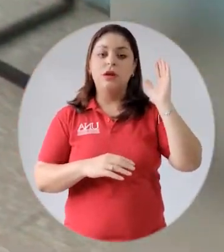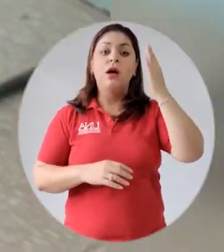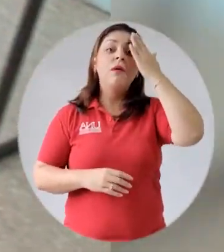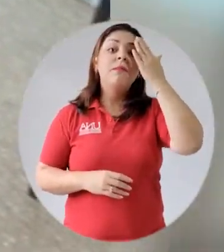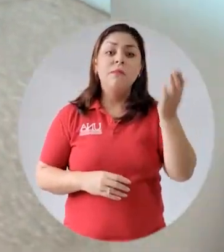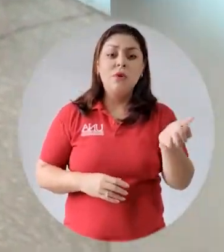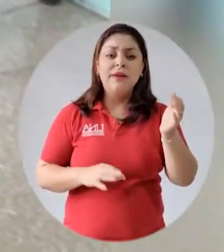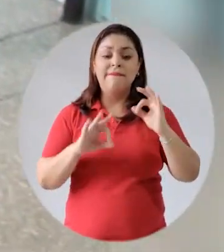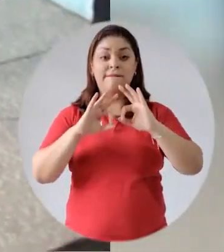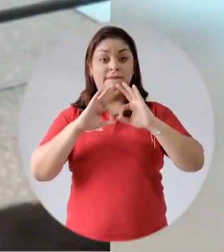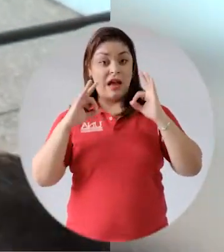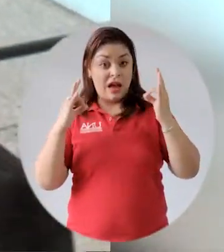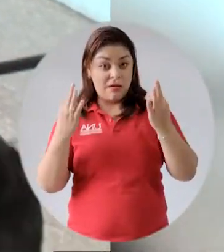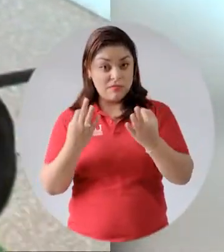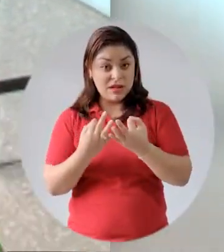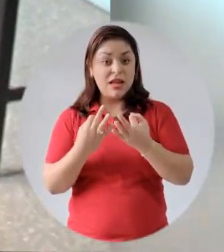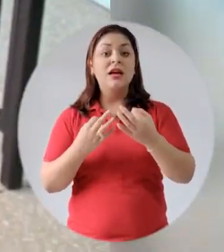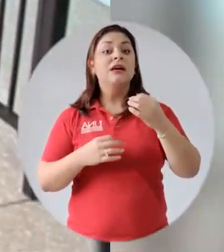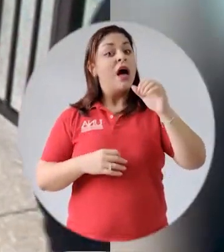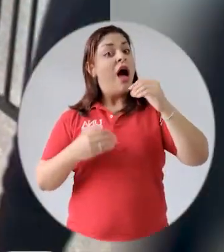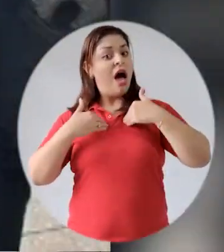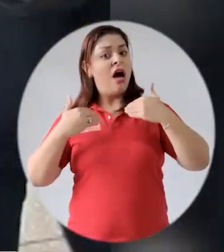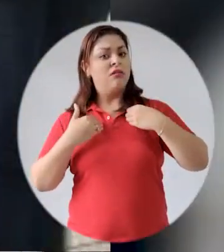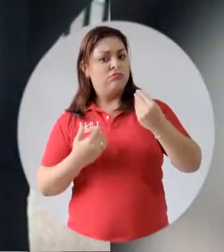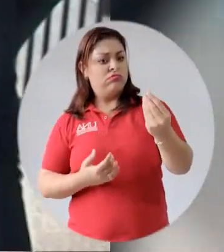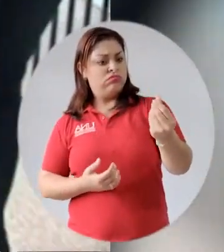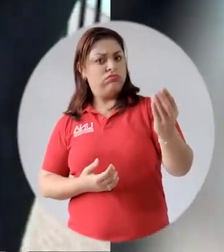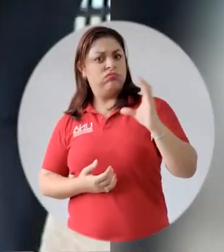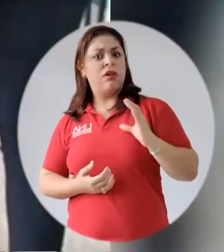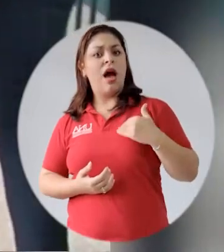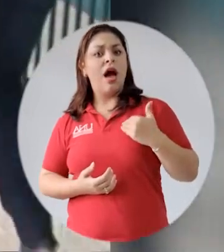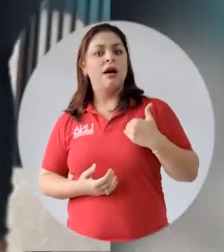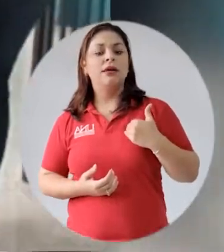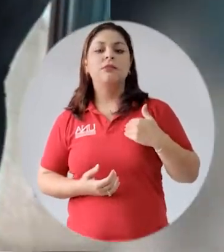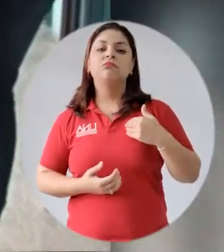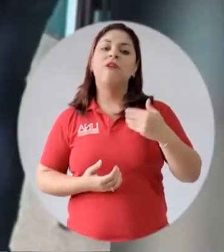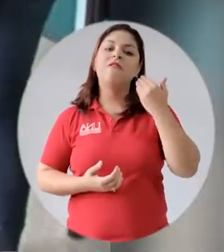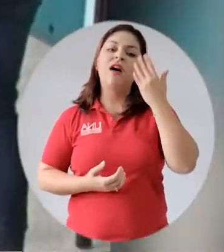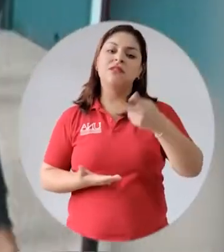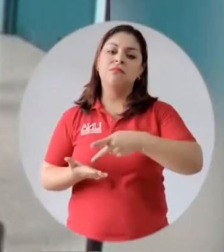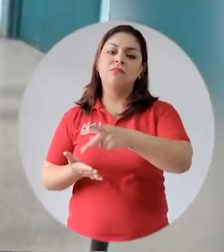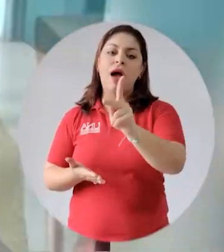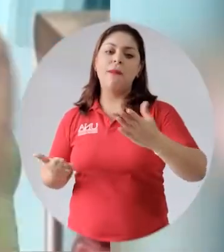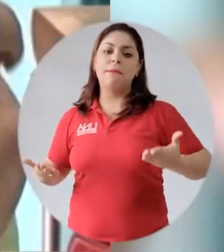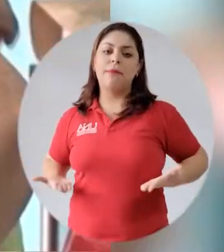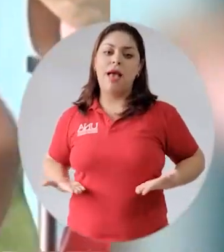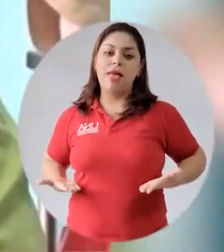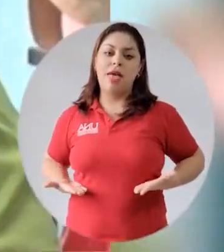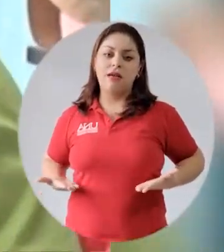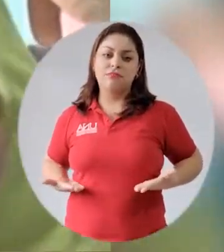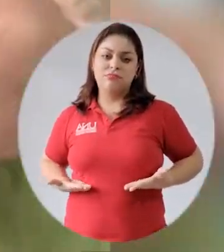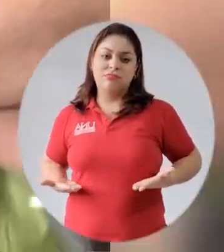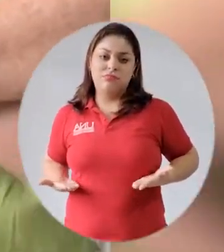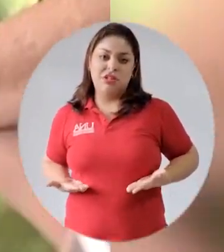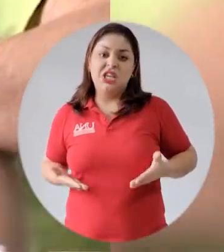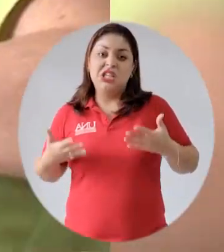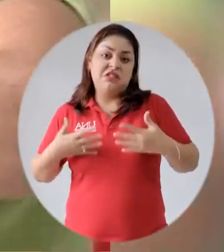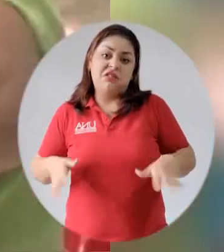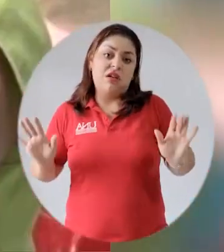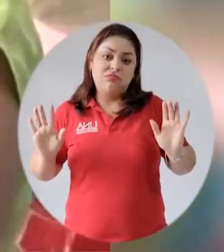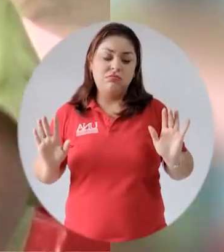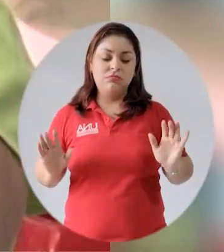que si bien todas las mujeres realizan mayor trabajo doméstico no remunerado que los